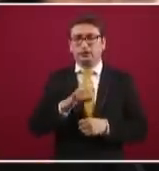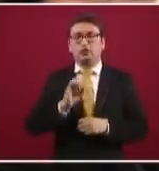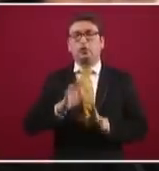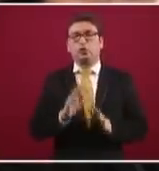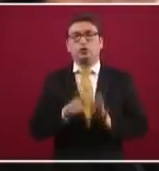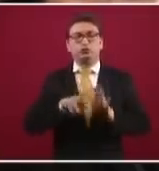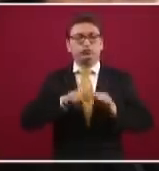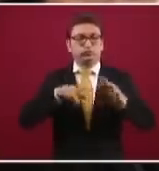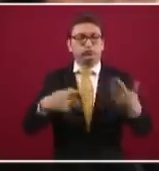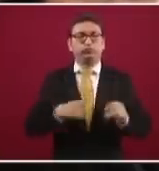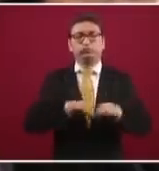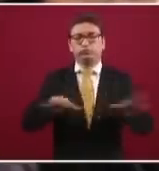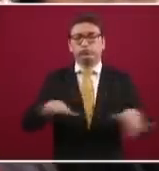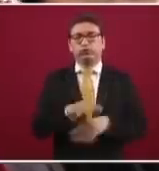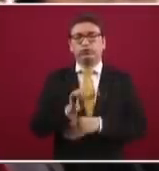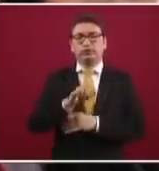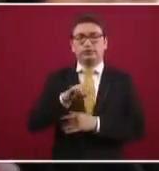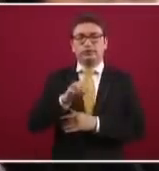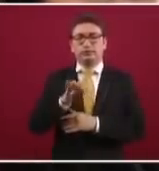Presidente,